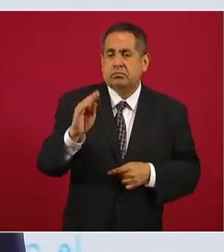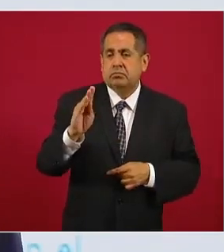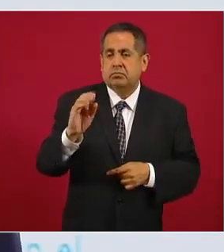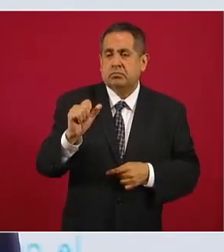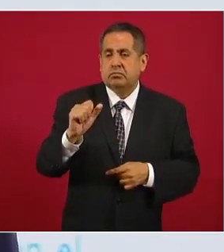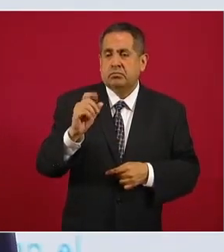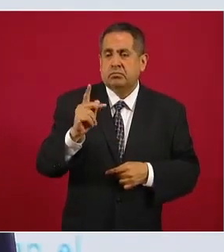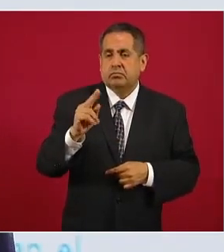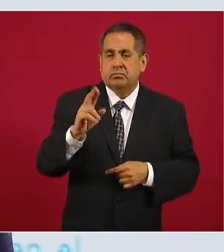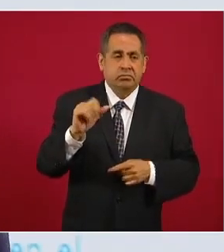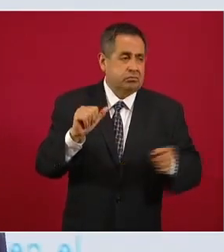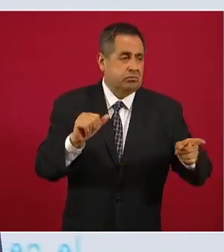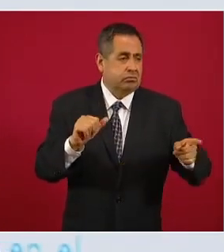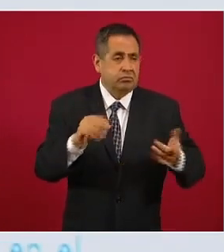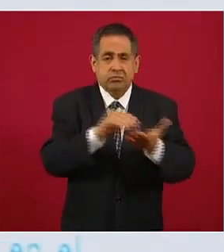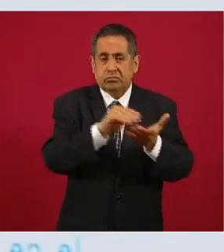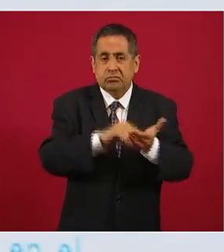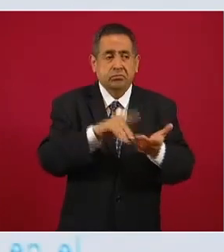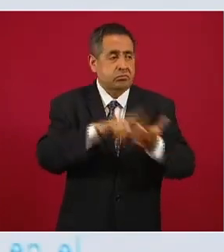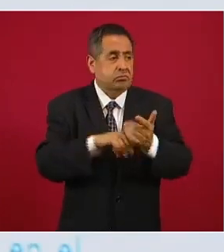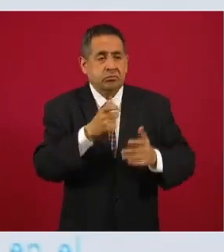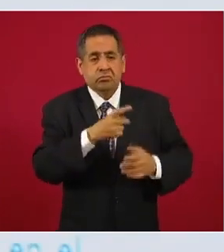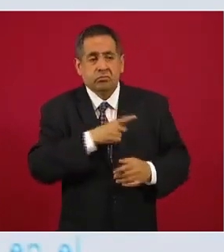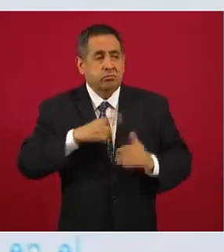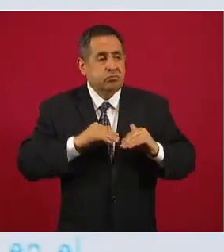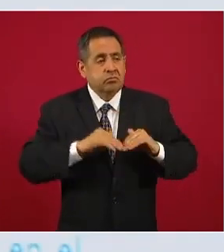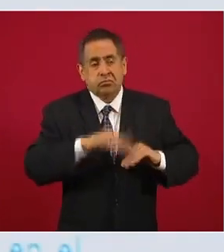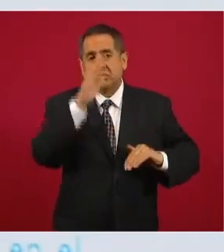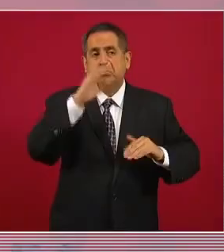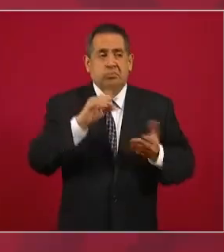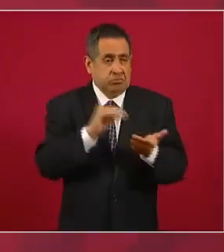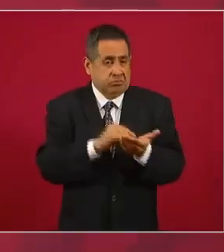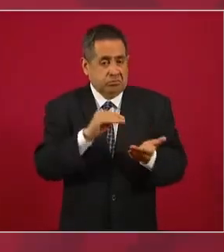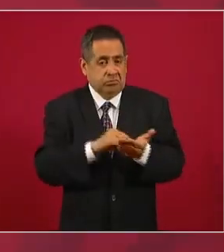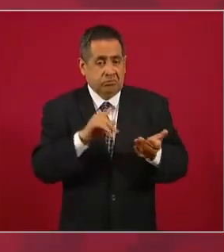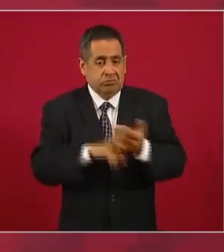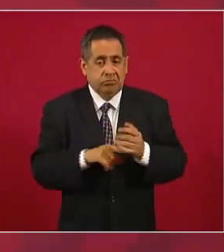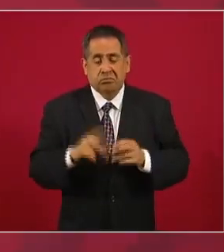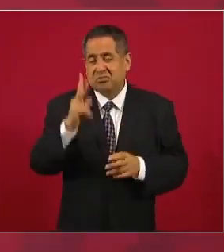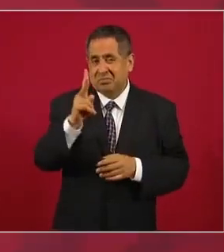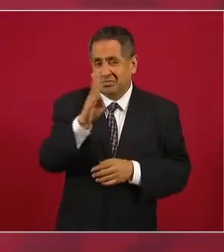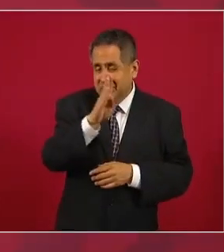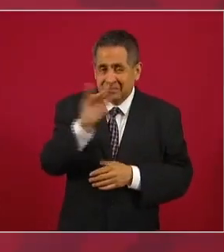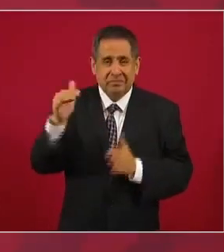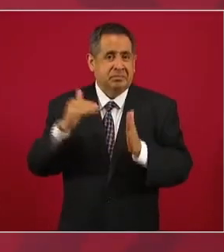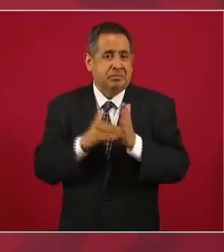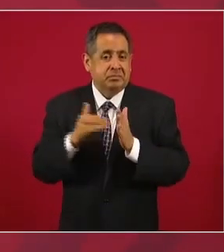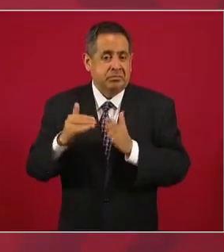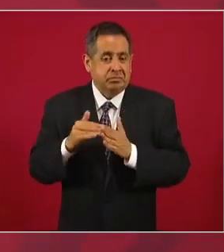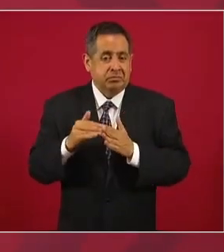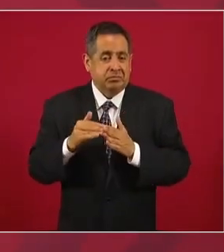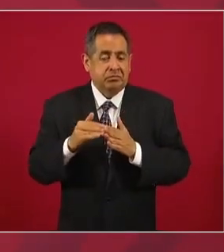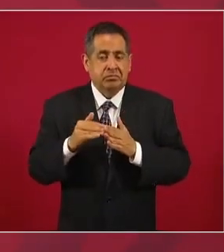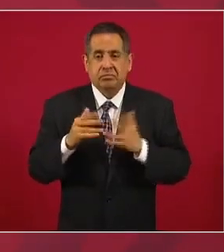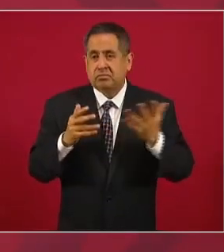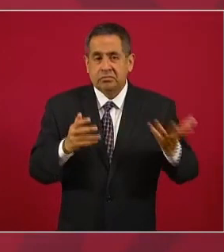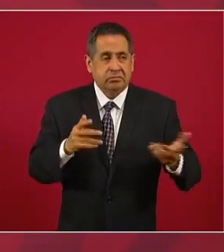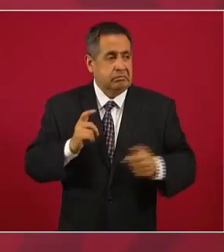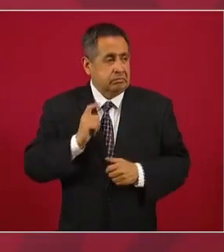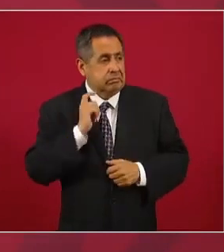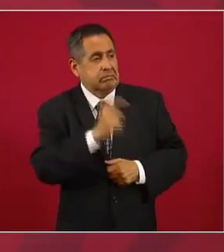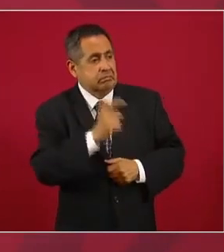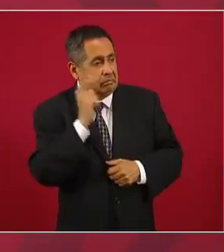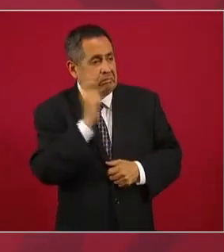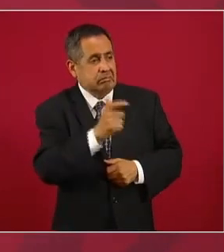esa deuda pública asciende a cerca de 2 billones y no